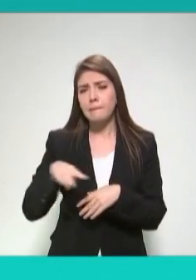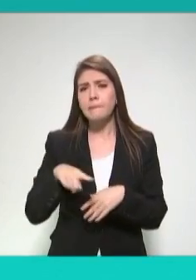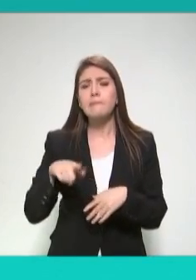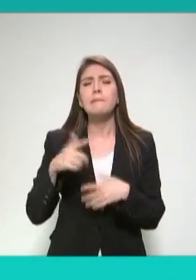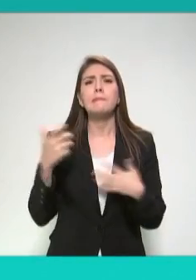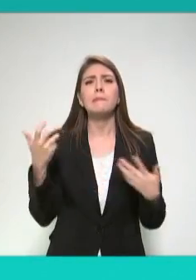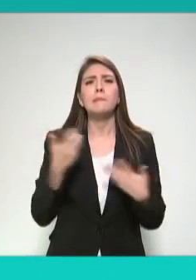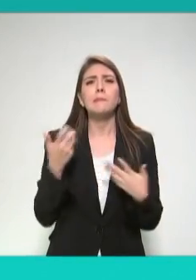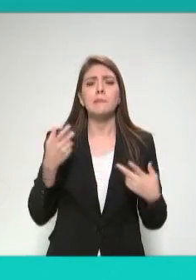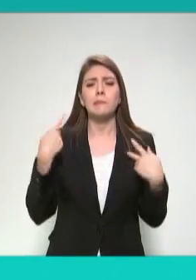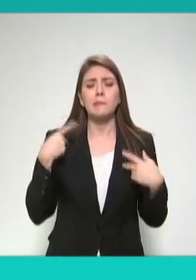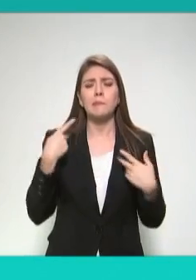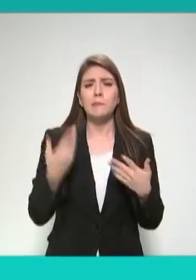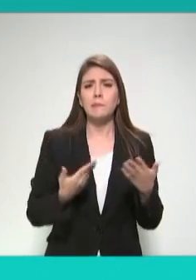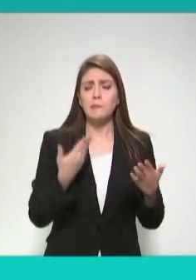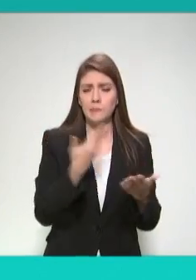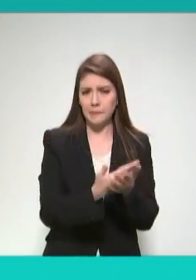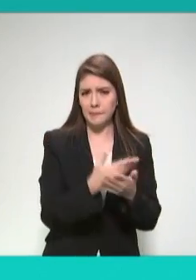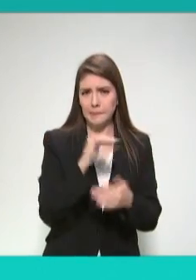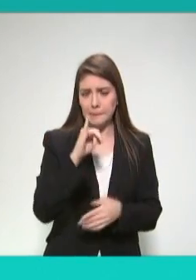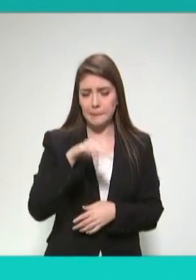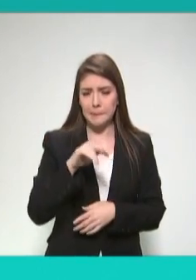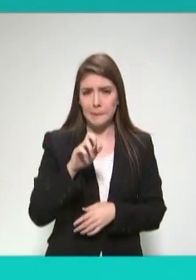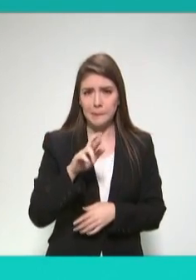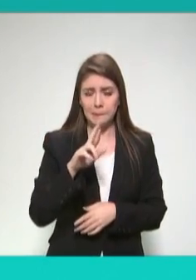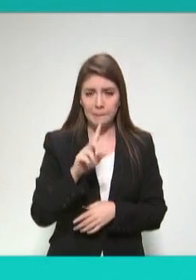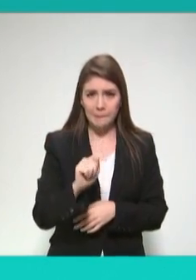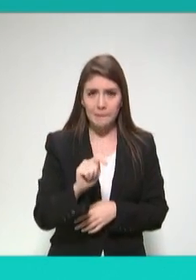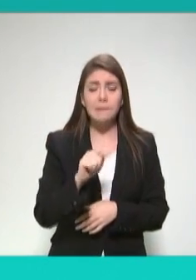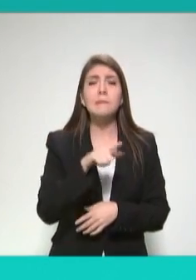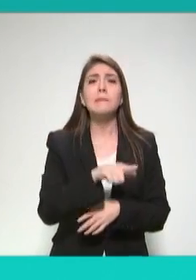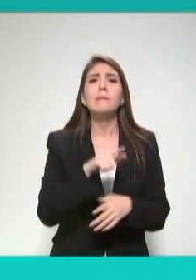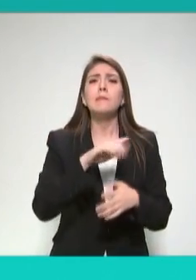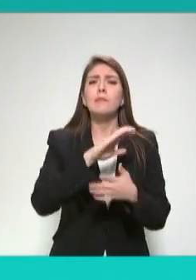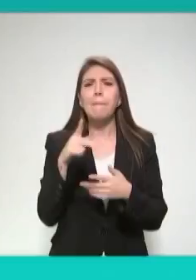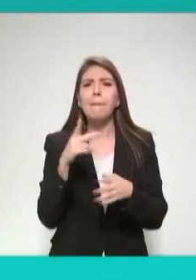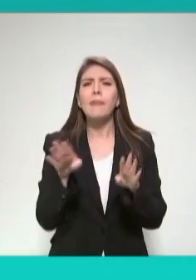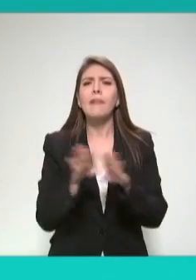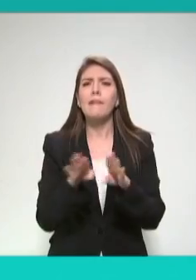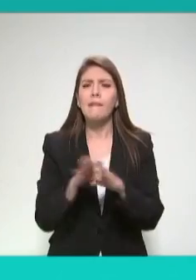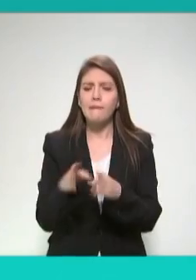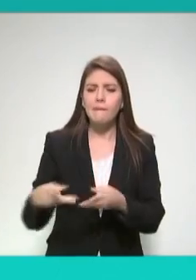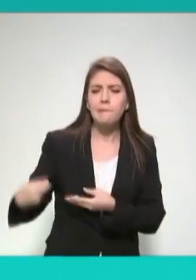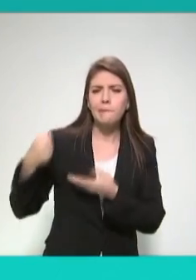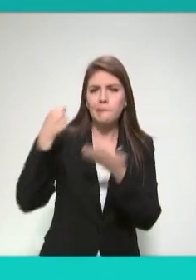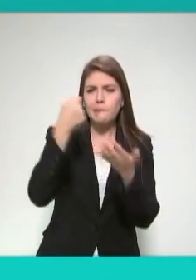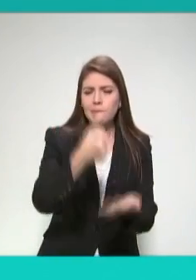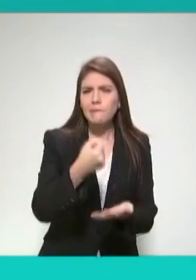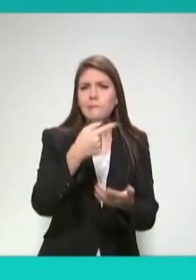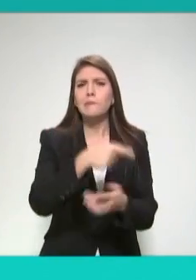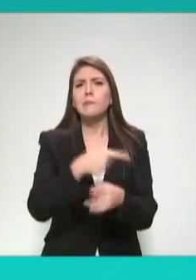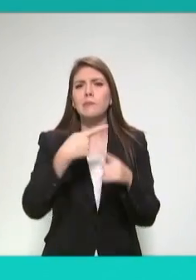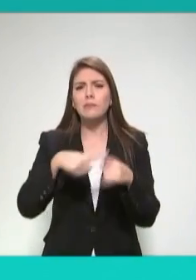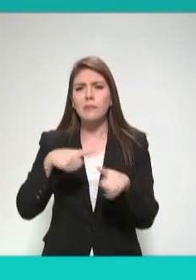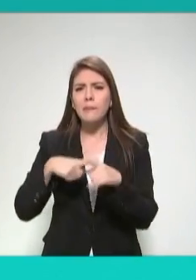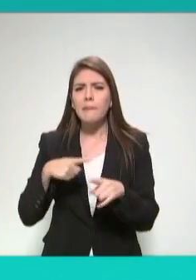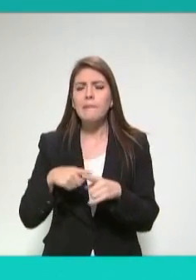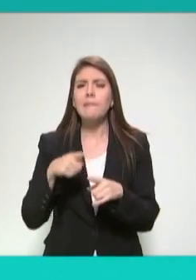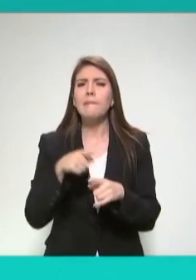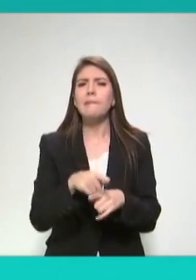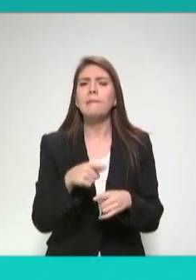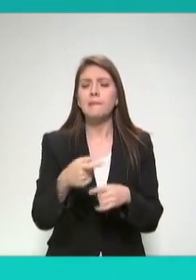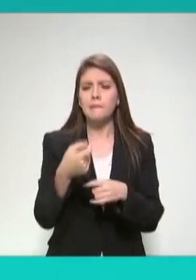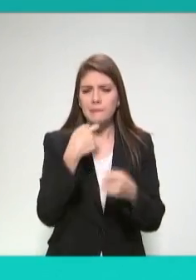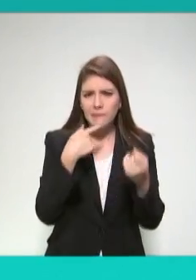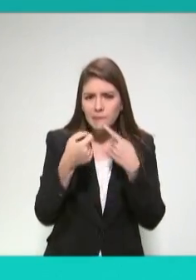un particular solicitó alinear los contratos de servicio de distribución almacenamiento y enfriamiento de medicamentos